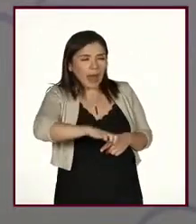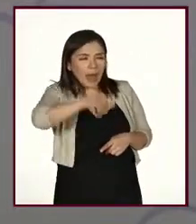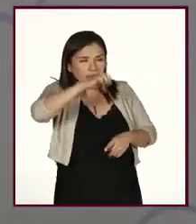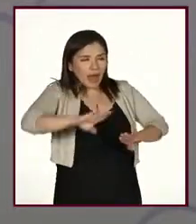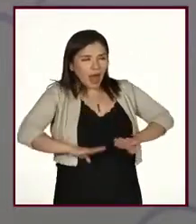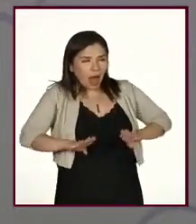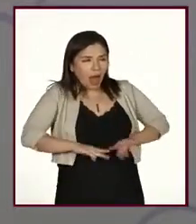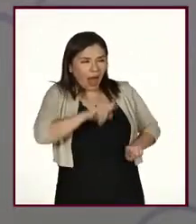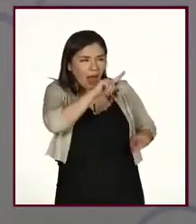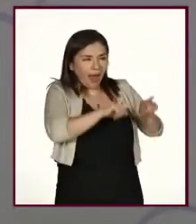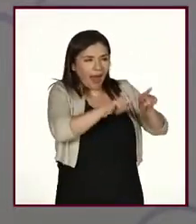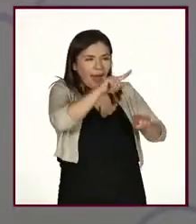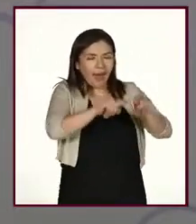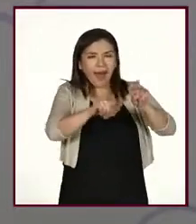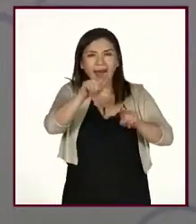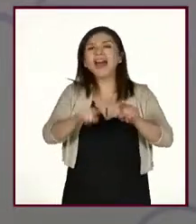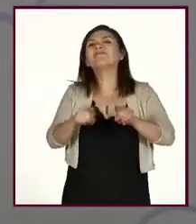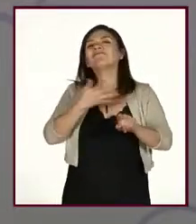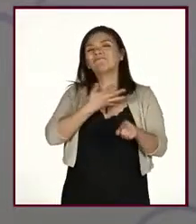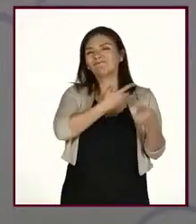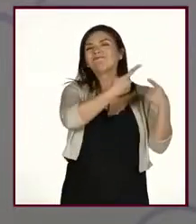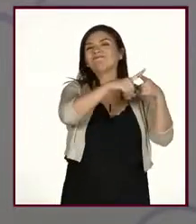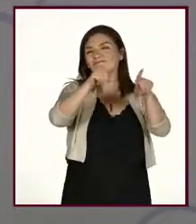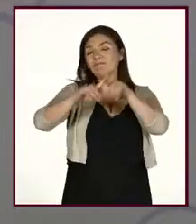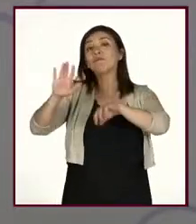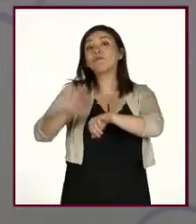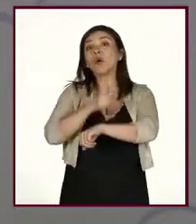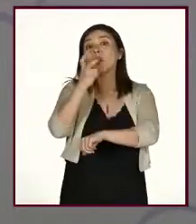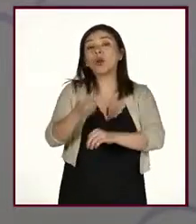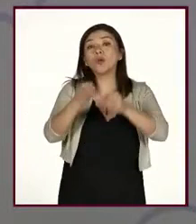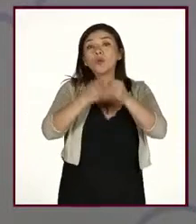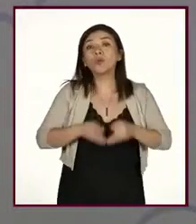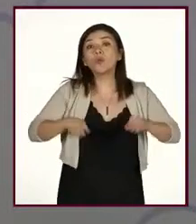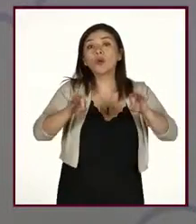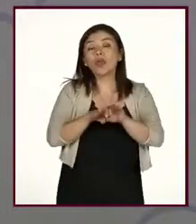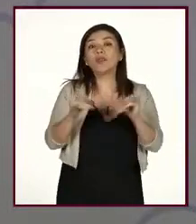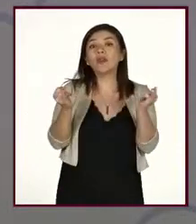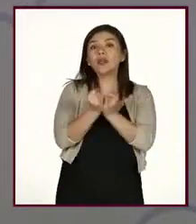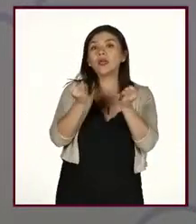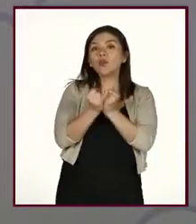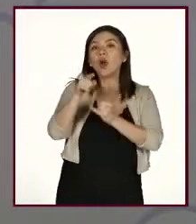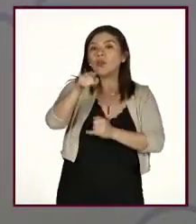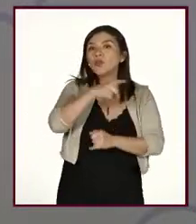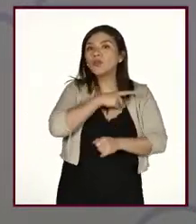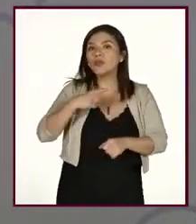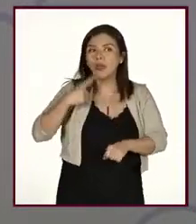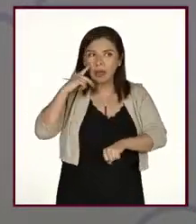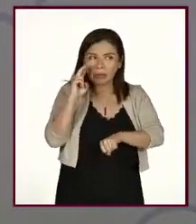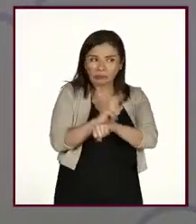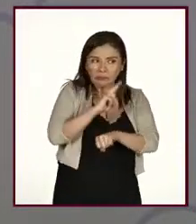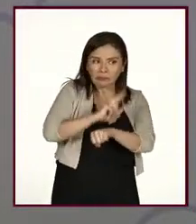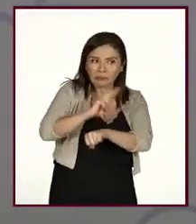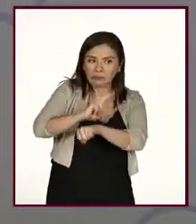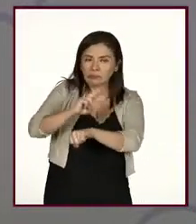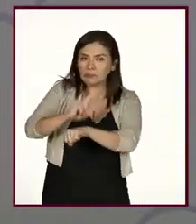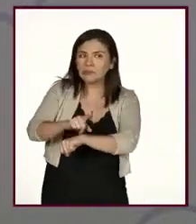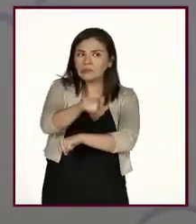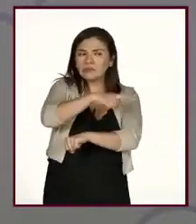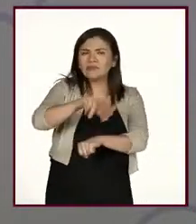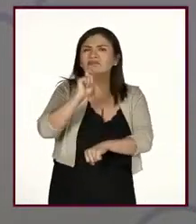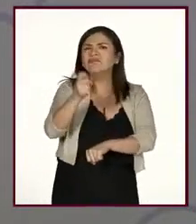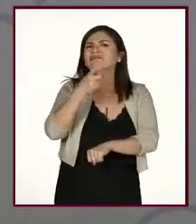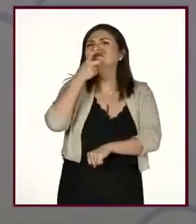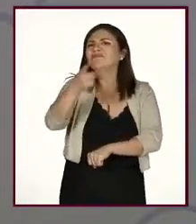pues también van siendo diferentes. Entonces, por eso es muy importante también estar muy al pendiente de estas